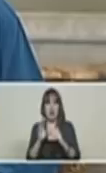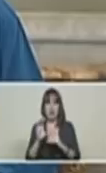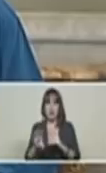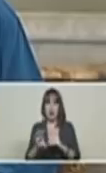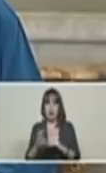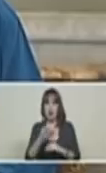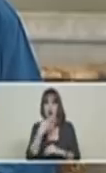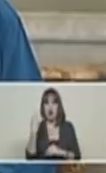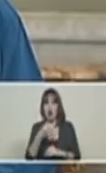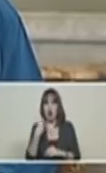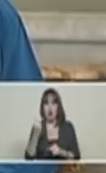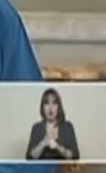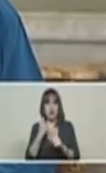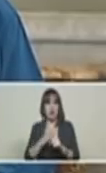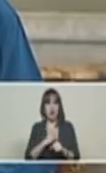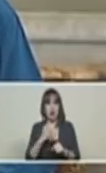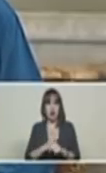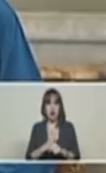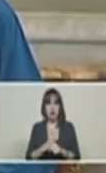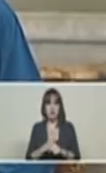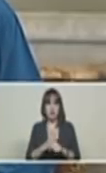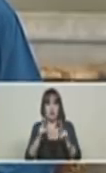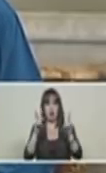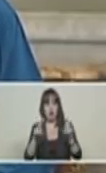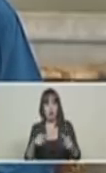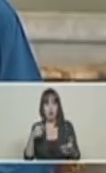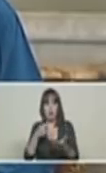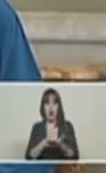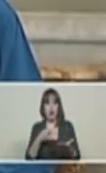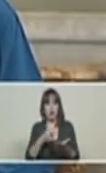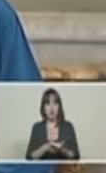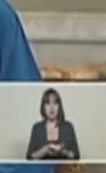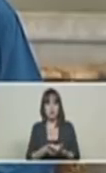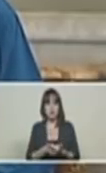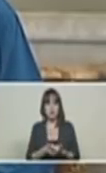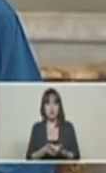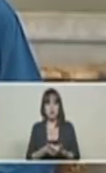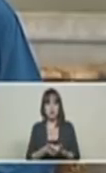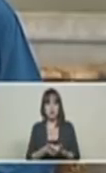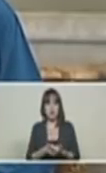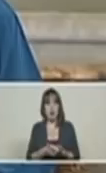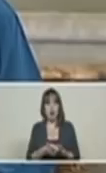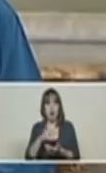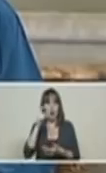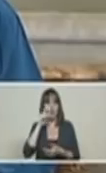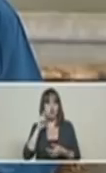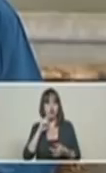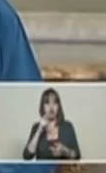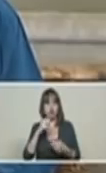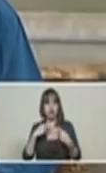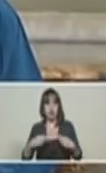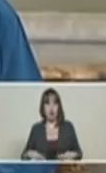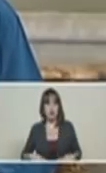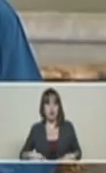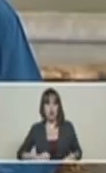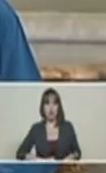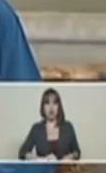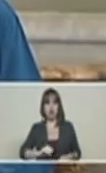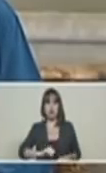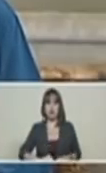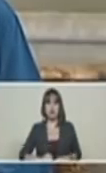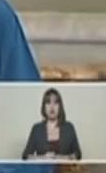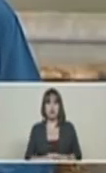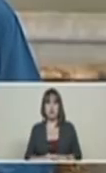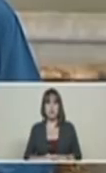juvenil, los nuevos subsidios de parto humanizado, de la gran misión